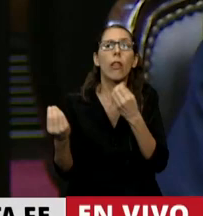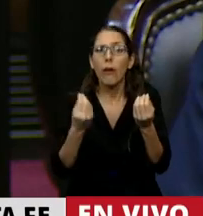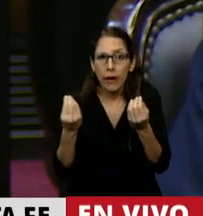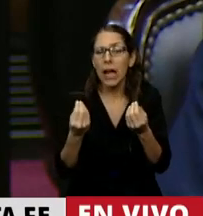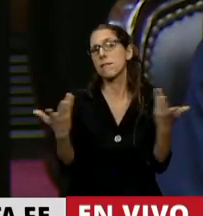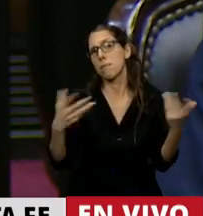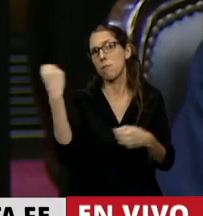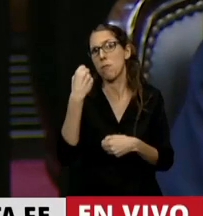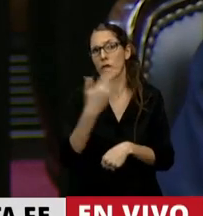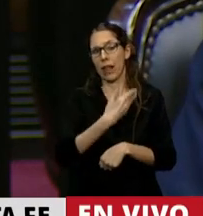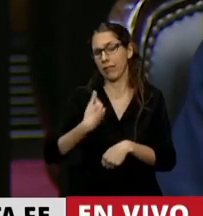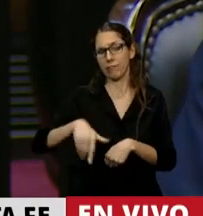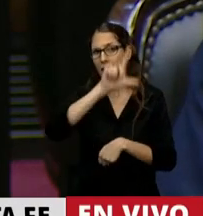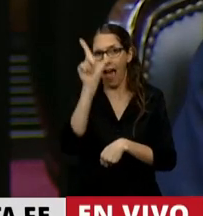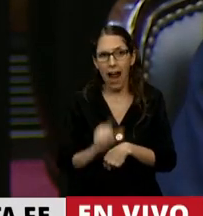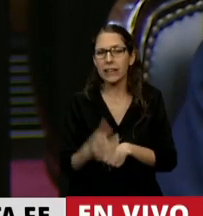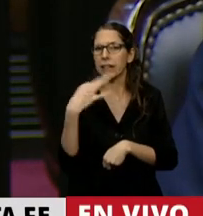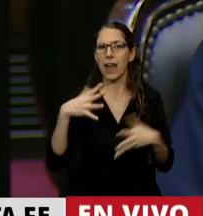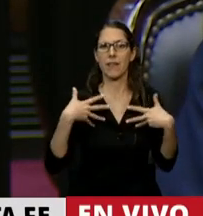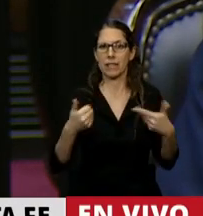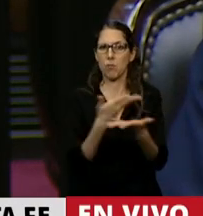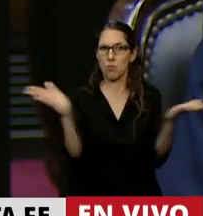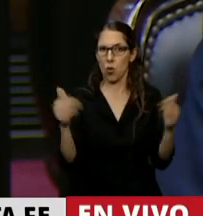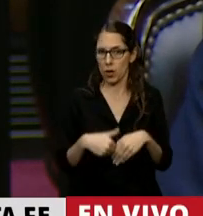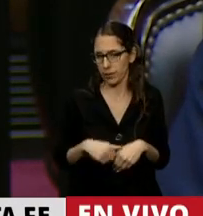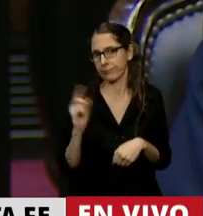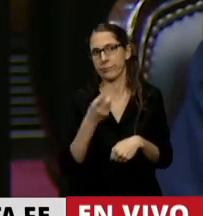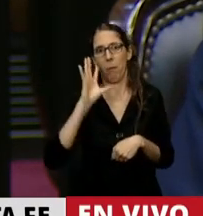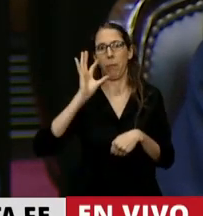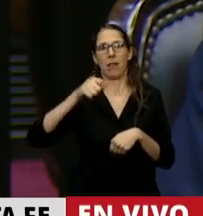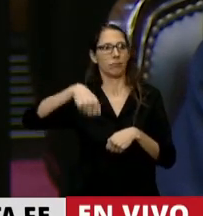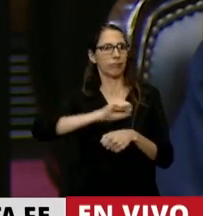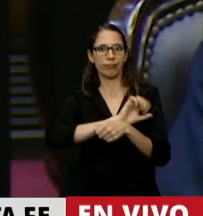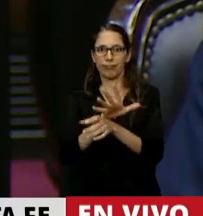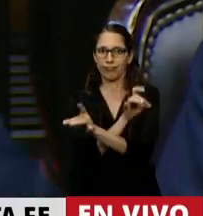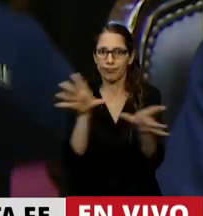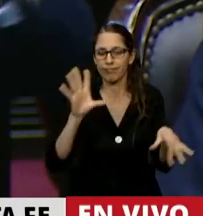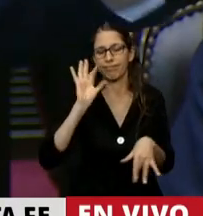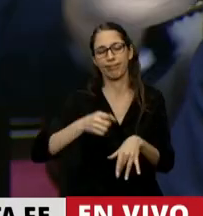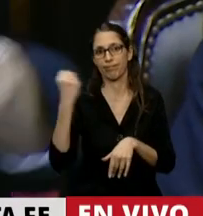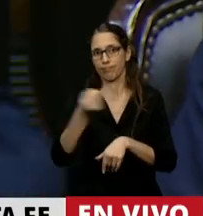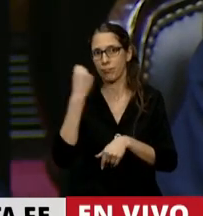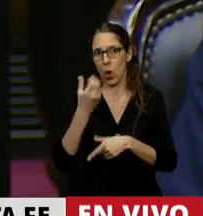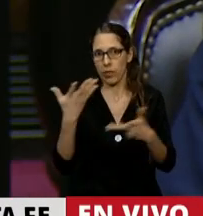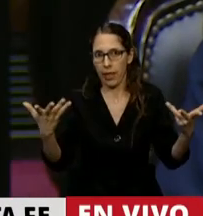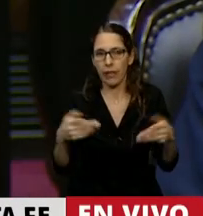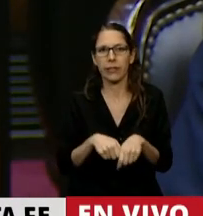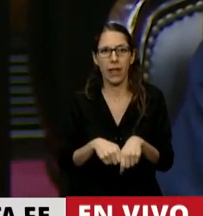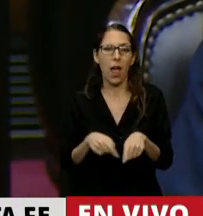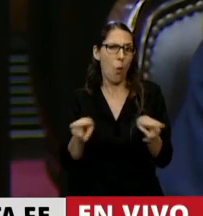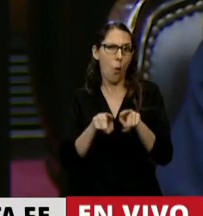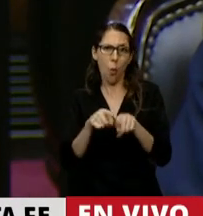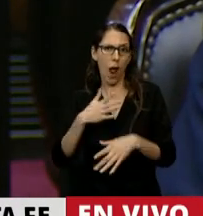en la Argentina, y lo hemos aprendido en la pandemia. Lo más robusto posible, lo más inclusivo, como lo tiene mi provincia de Santa